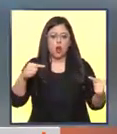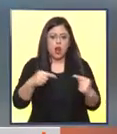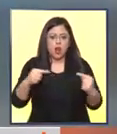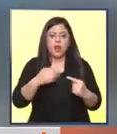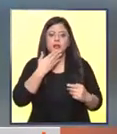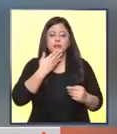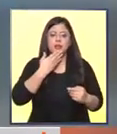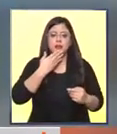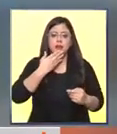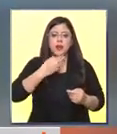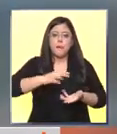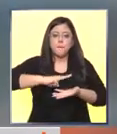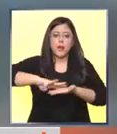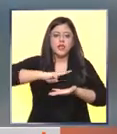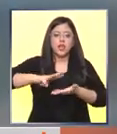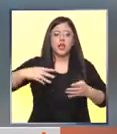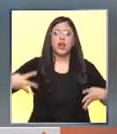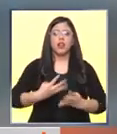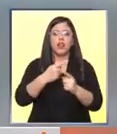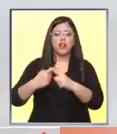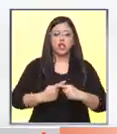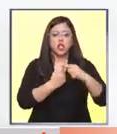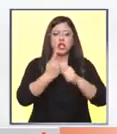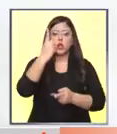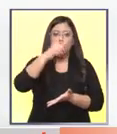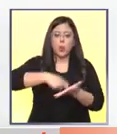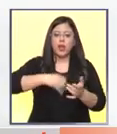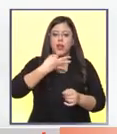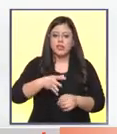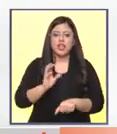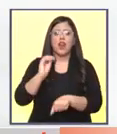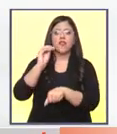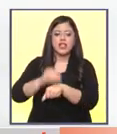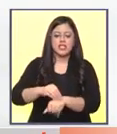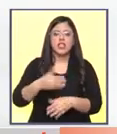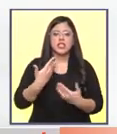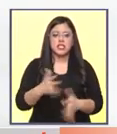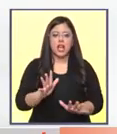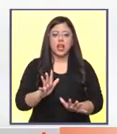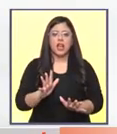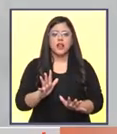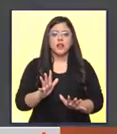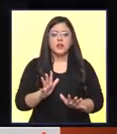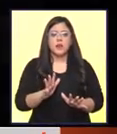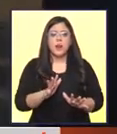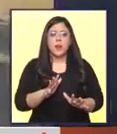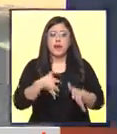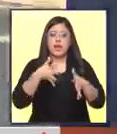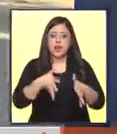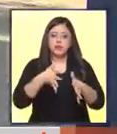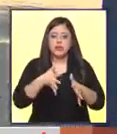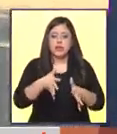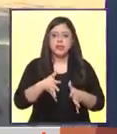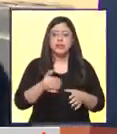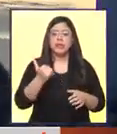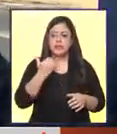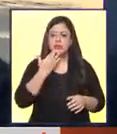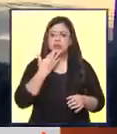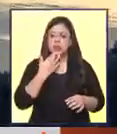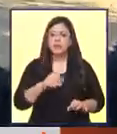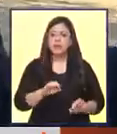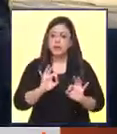tienen menos de un mes de antigüedad, en los que avisaban que van a ir a cobrar, y si a eso le suman los dichos de un referente perfectamente,